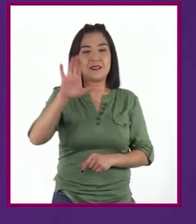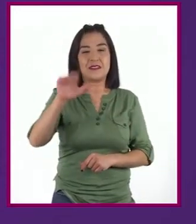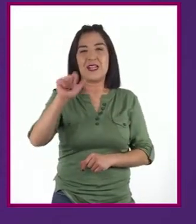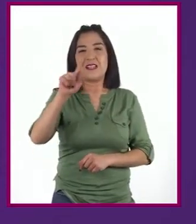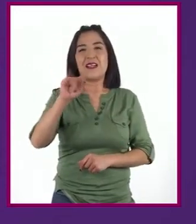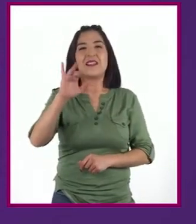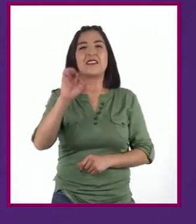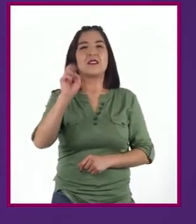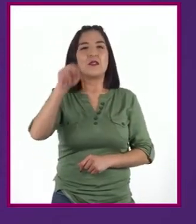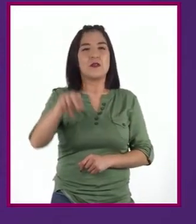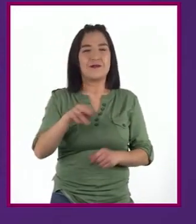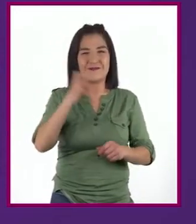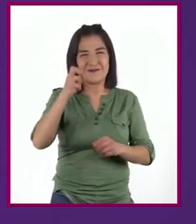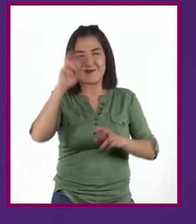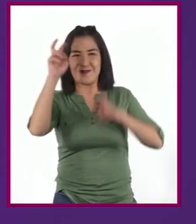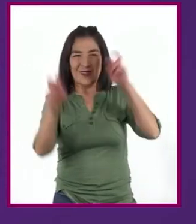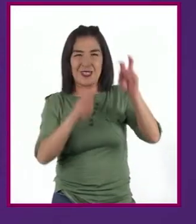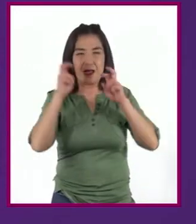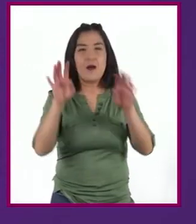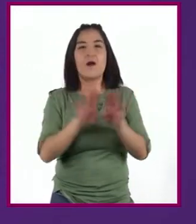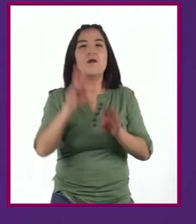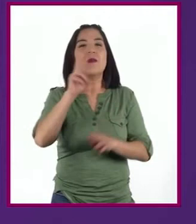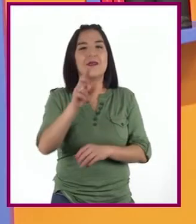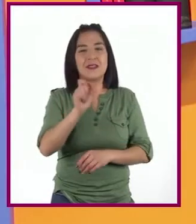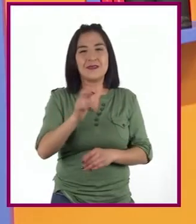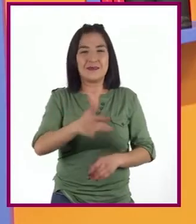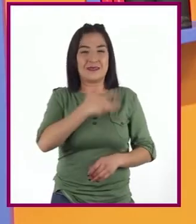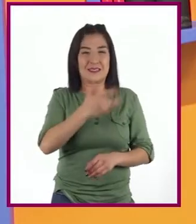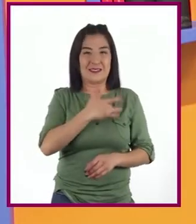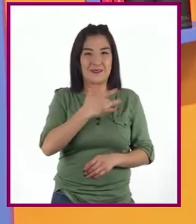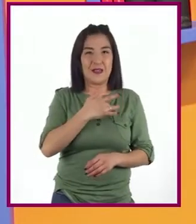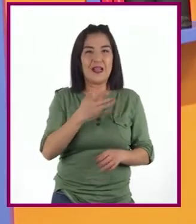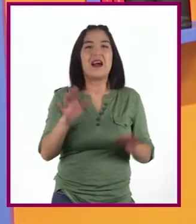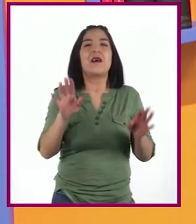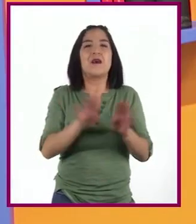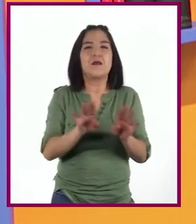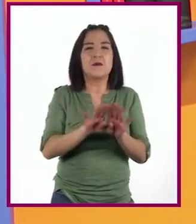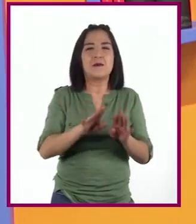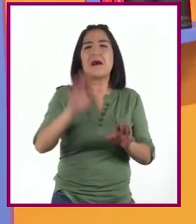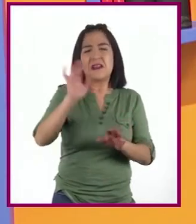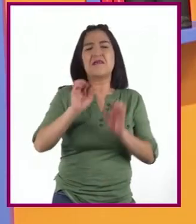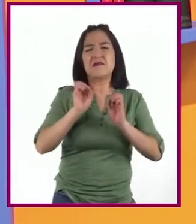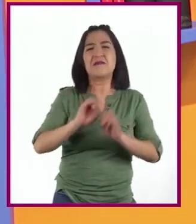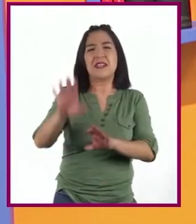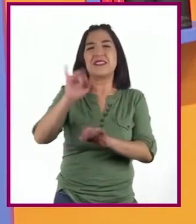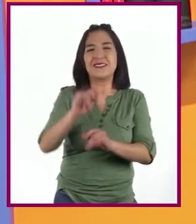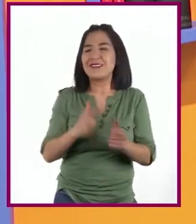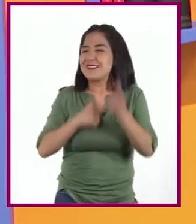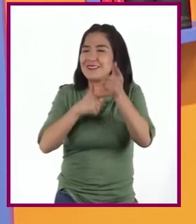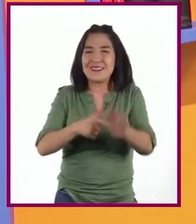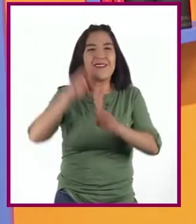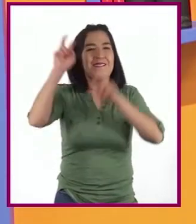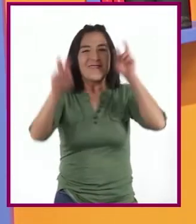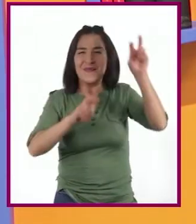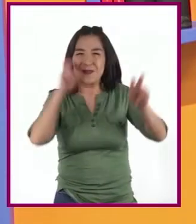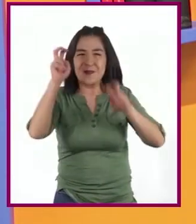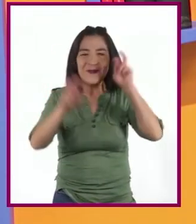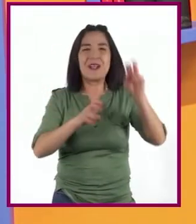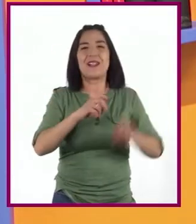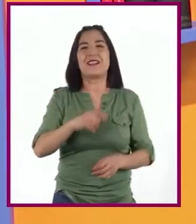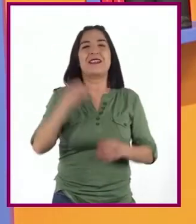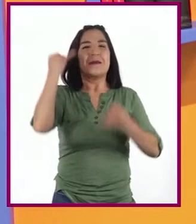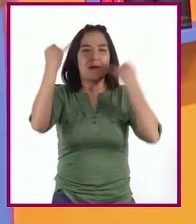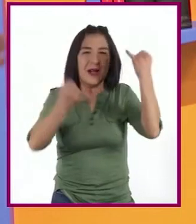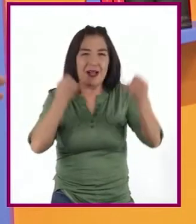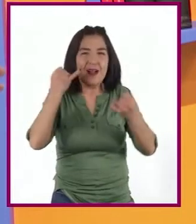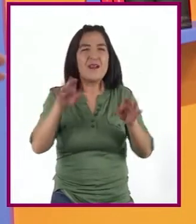fantasía. El movimiento romántico se caracteriza por dar rienda suelta a las fantasías, los sueños,